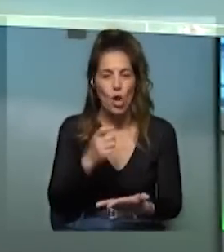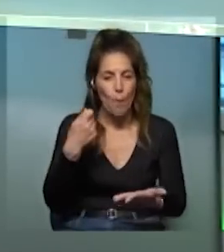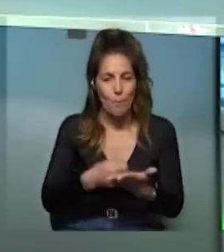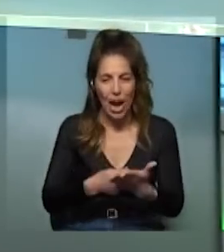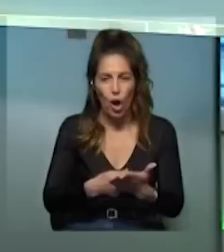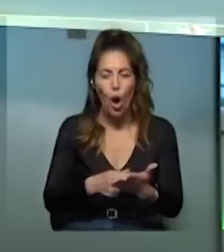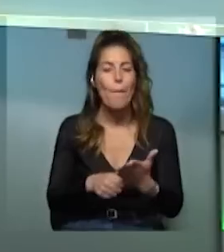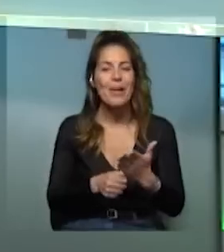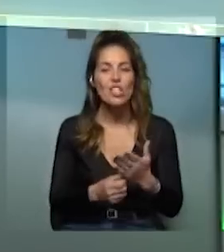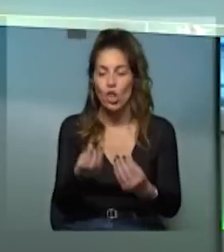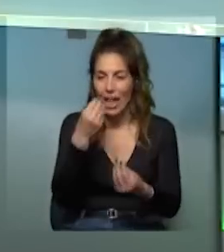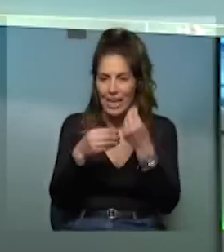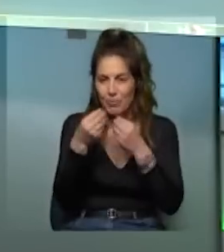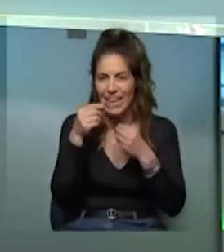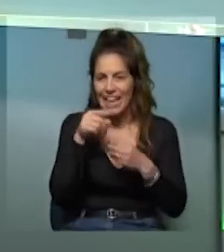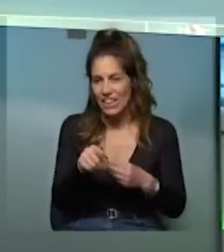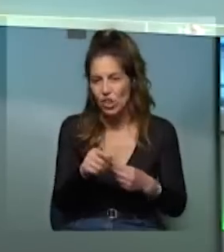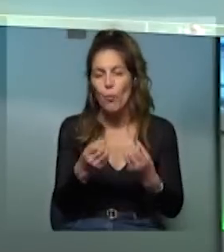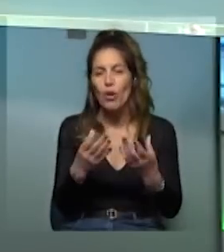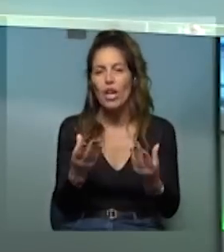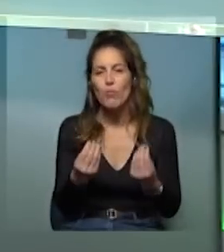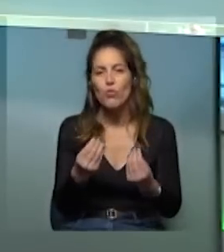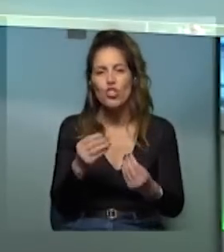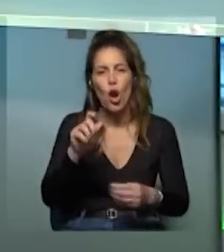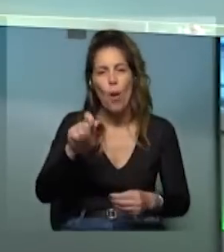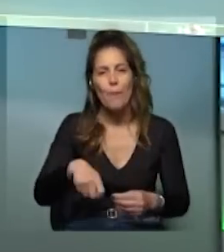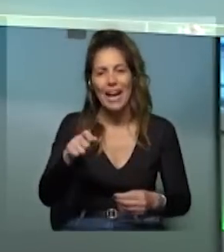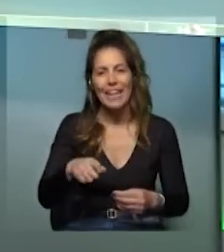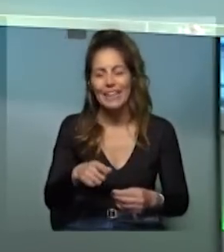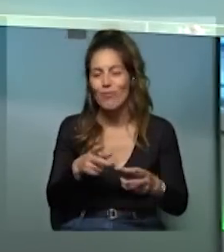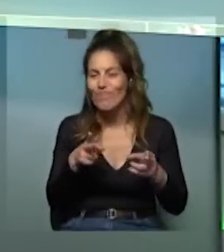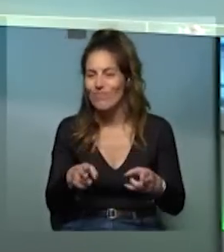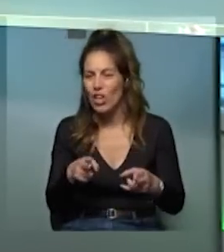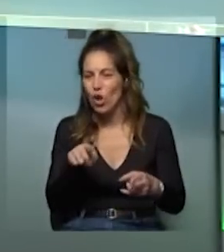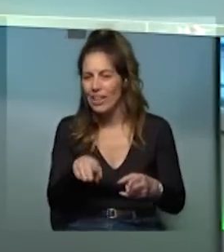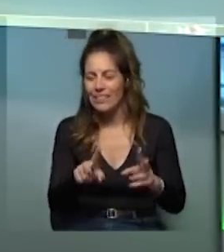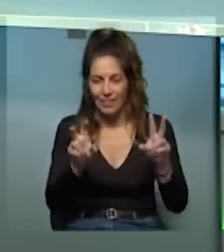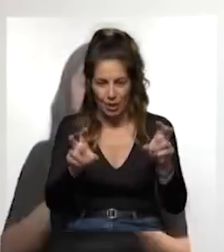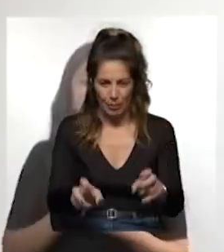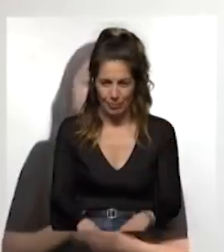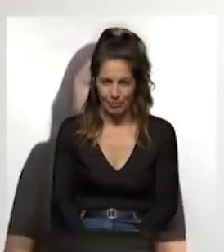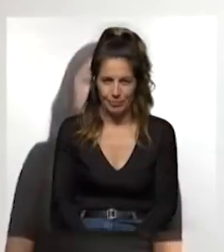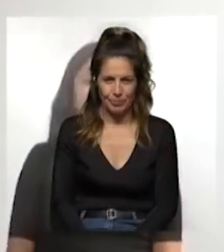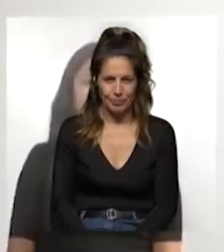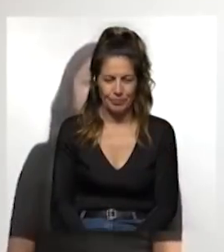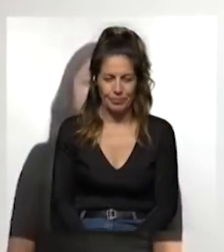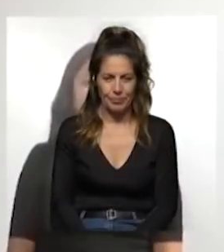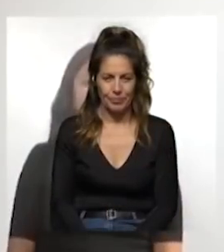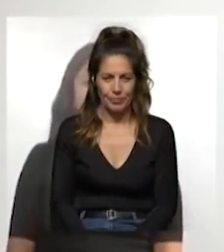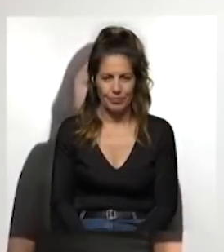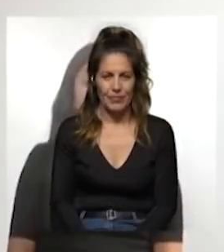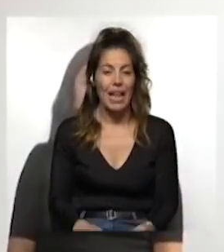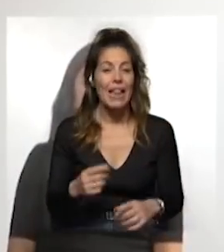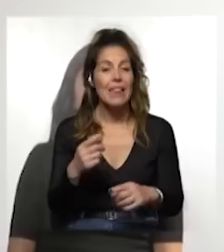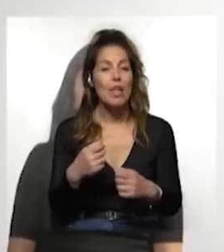pensión alimenticia y dijo que esto era porque hay muchos magistrados que tienen sesgo en este asunto la disposición